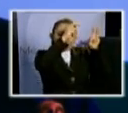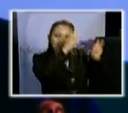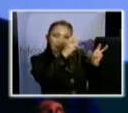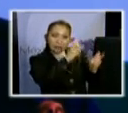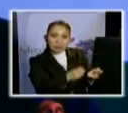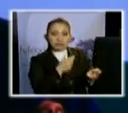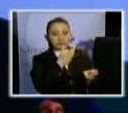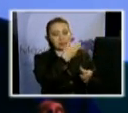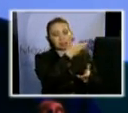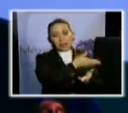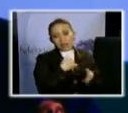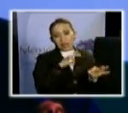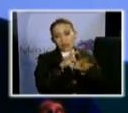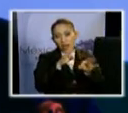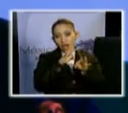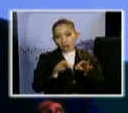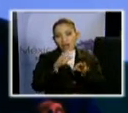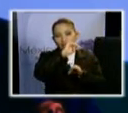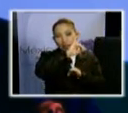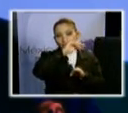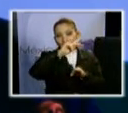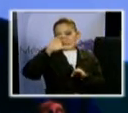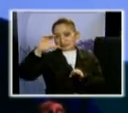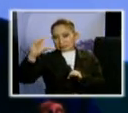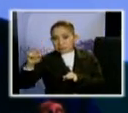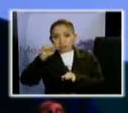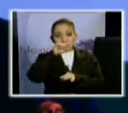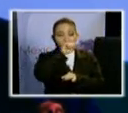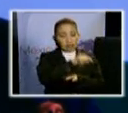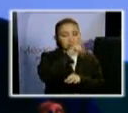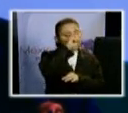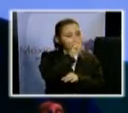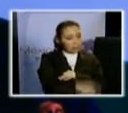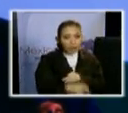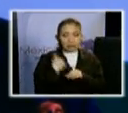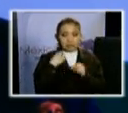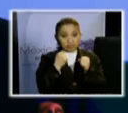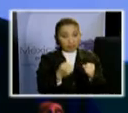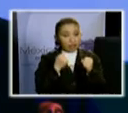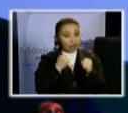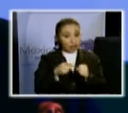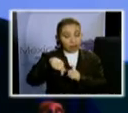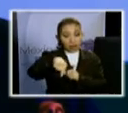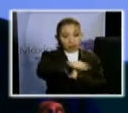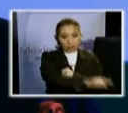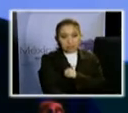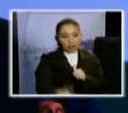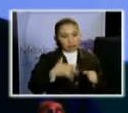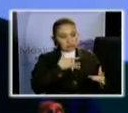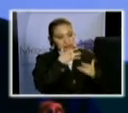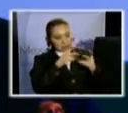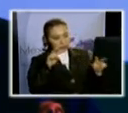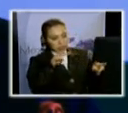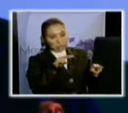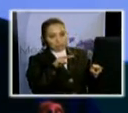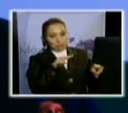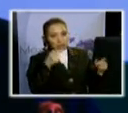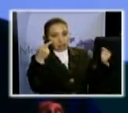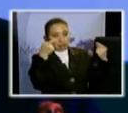y debo decir que el trabajo de la IPCC finalmente está haciendo un impacto en términos de las percepciones de las